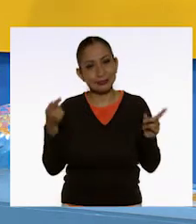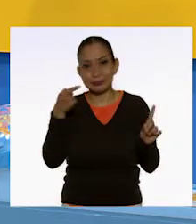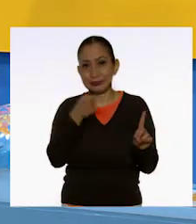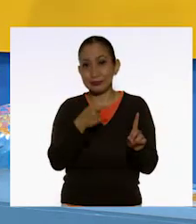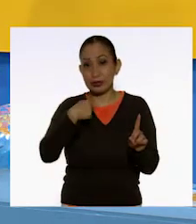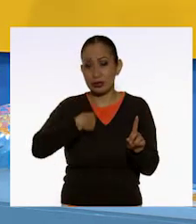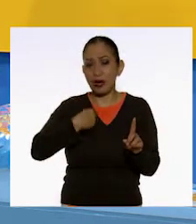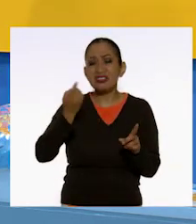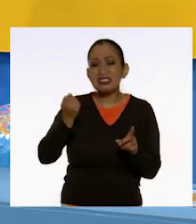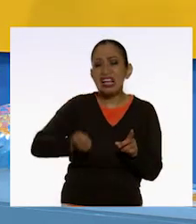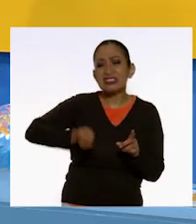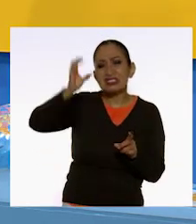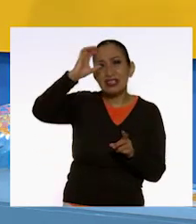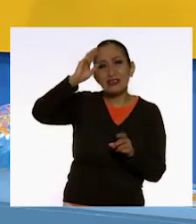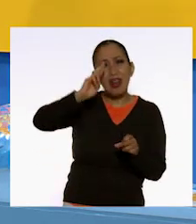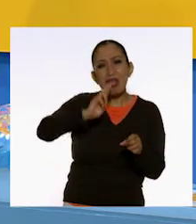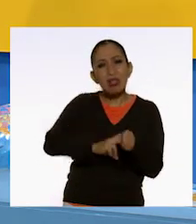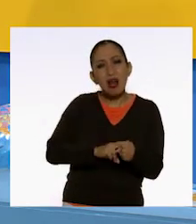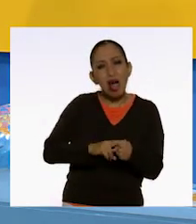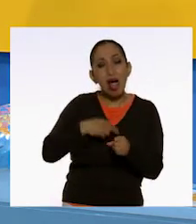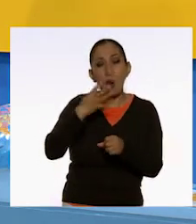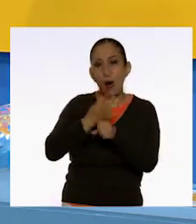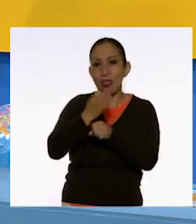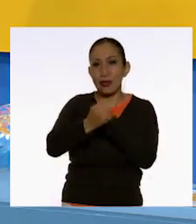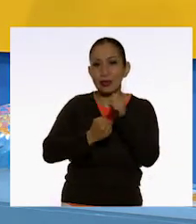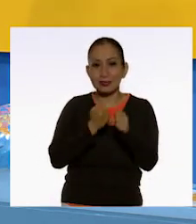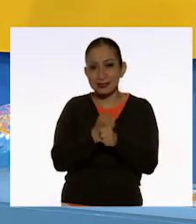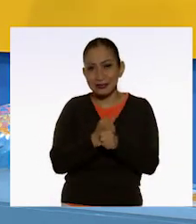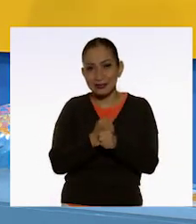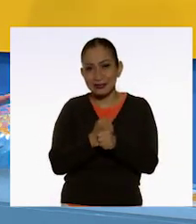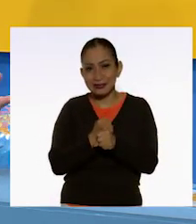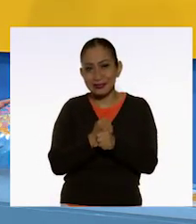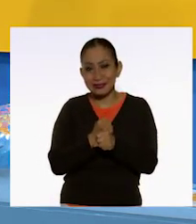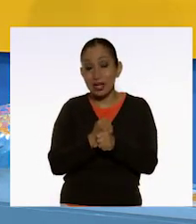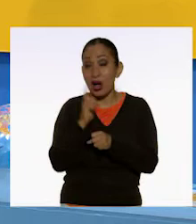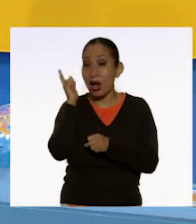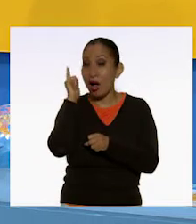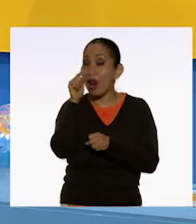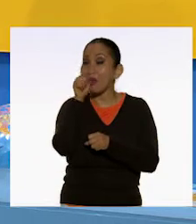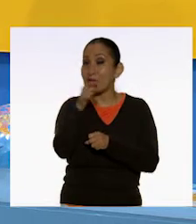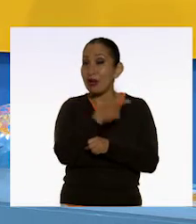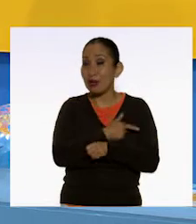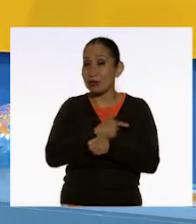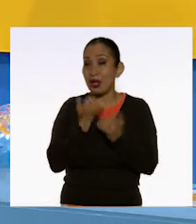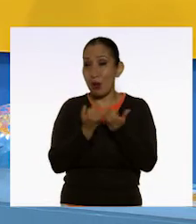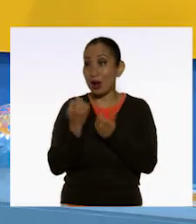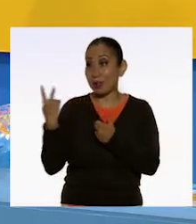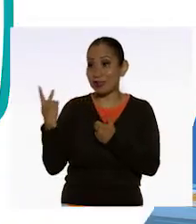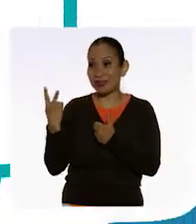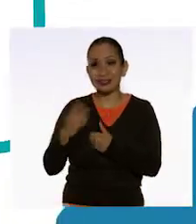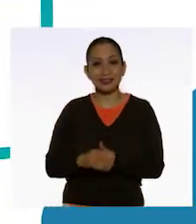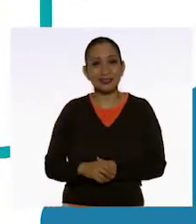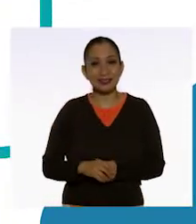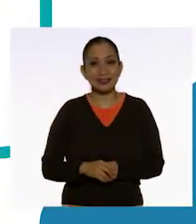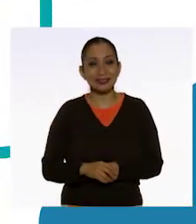mi asignatura de Ciencias Naturales de cuarto grado. Espero que lo hayan disfrutado tanto como nosotros.